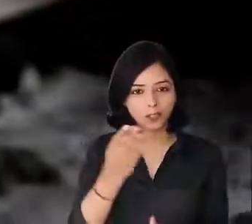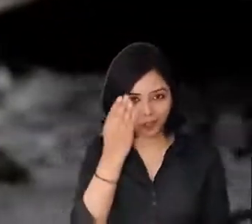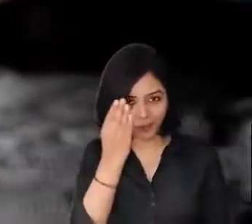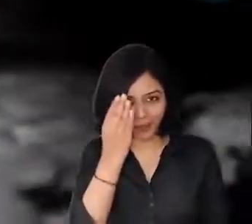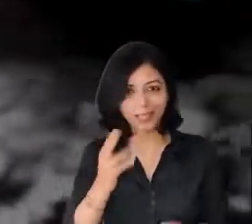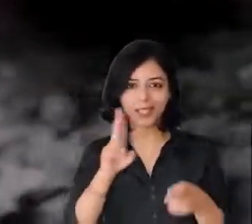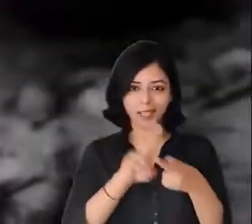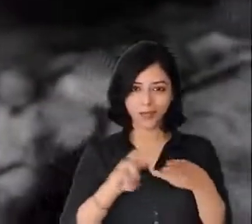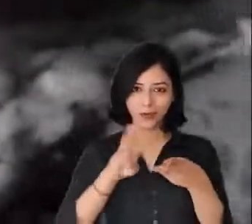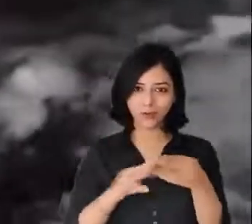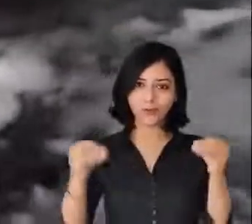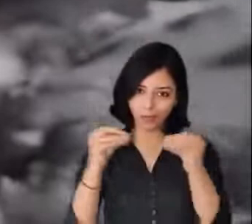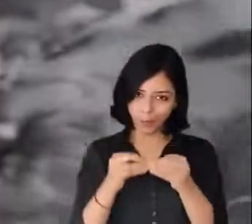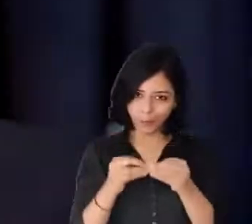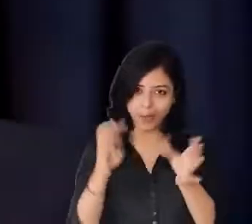allí.